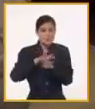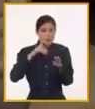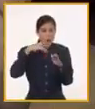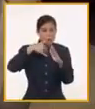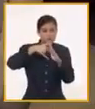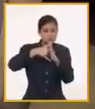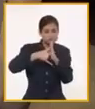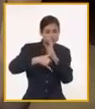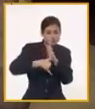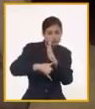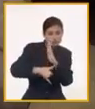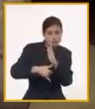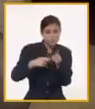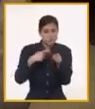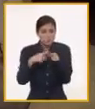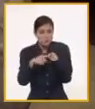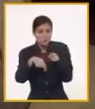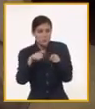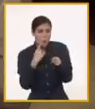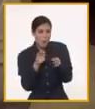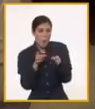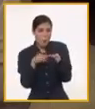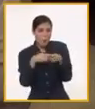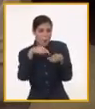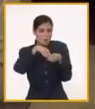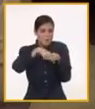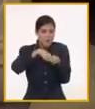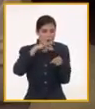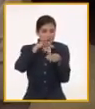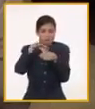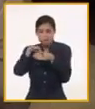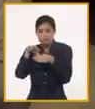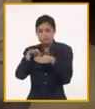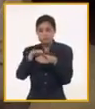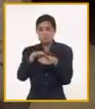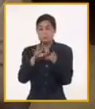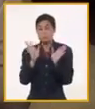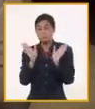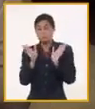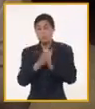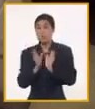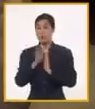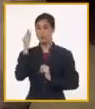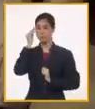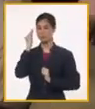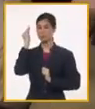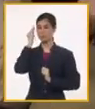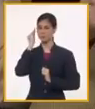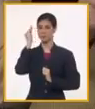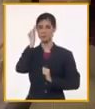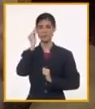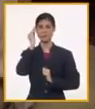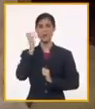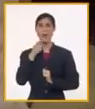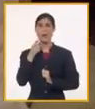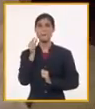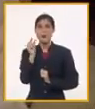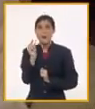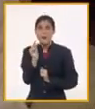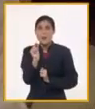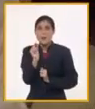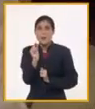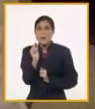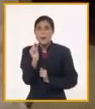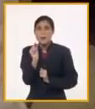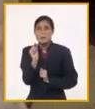todo. Era como era, ¿no? Después, la semilla de la caña. La semilla, fíjate que yo creía que las semillas eran semillas. Yo